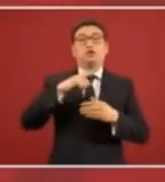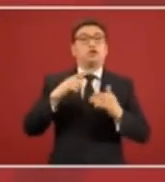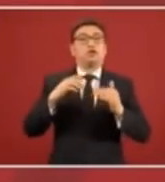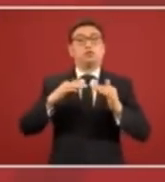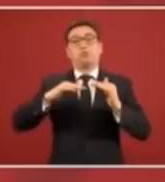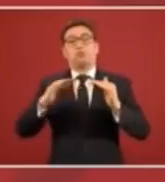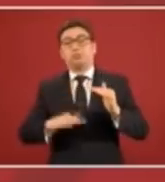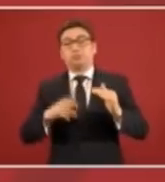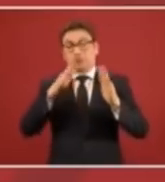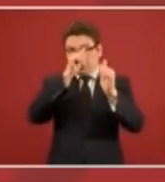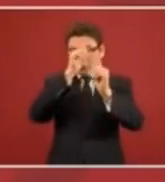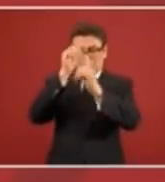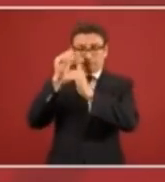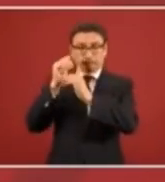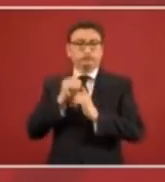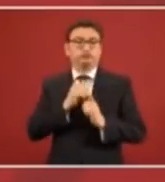de acuerdo.